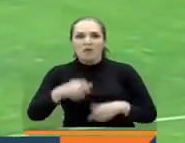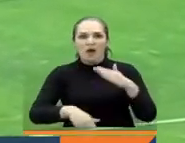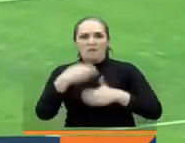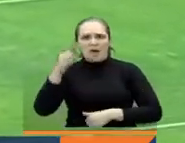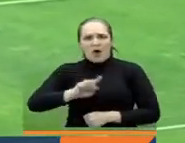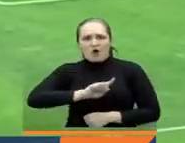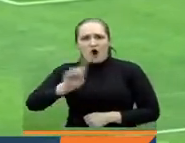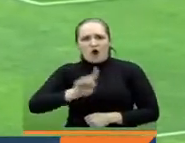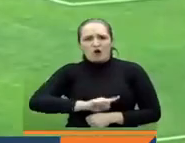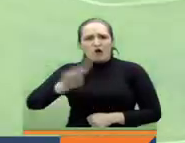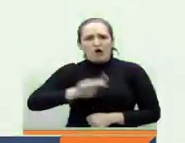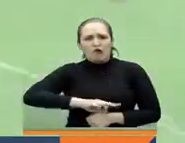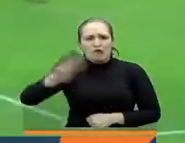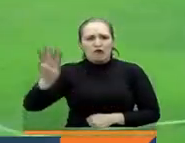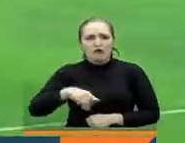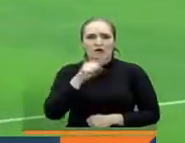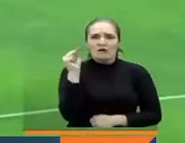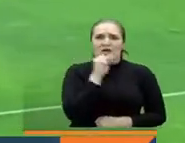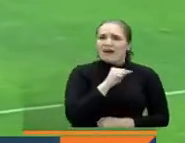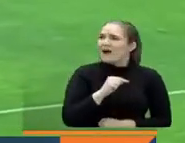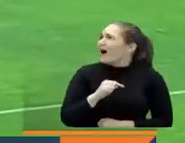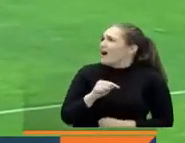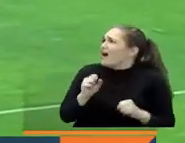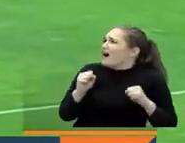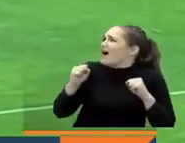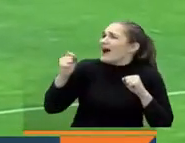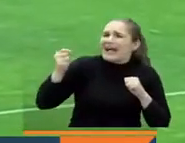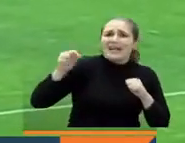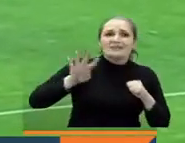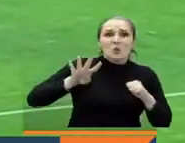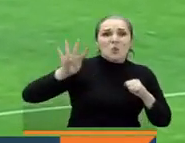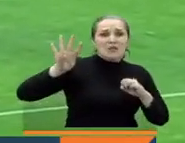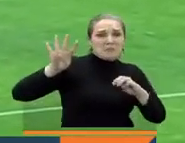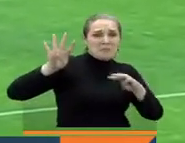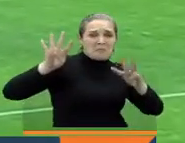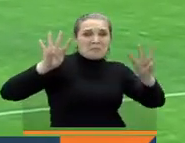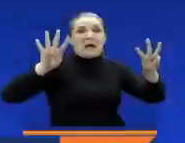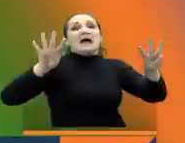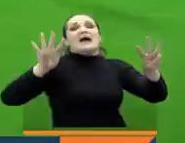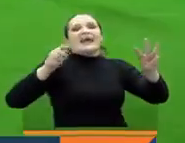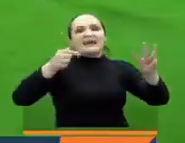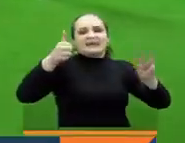Fe y los Cardenales por poco logran el empate en los últimos minutos.